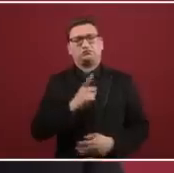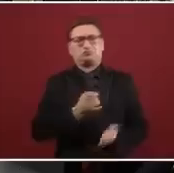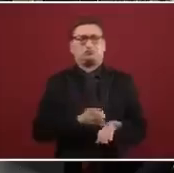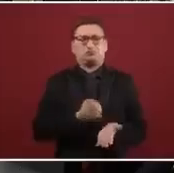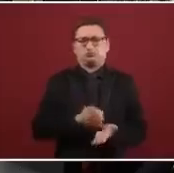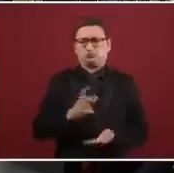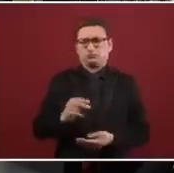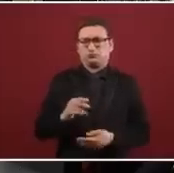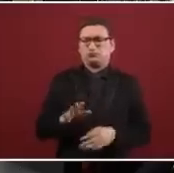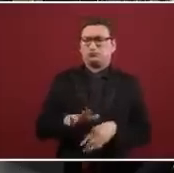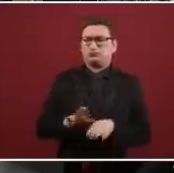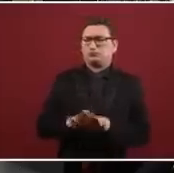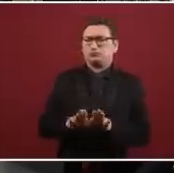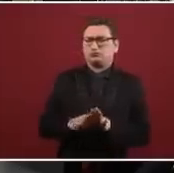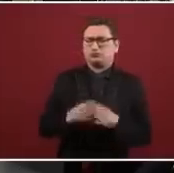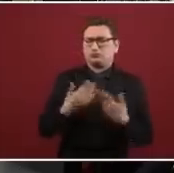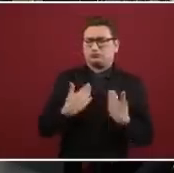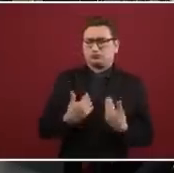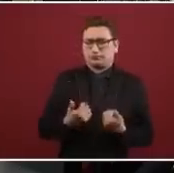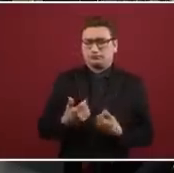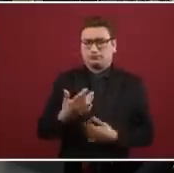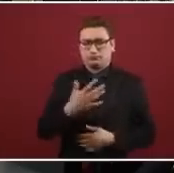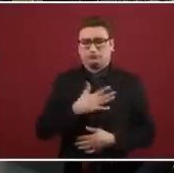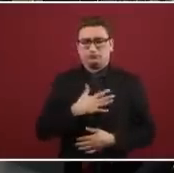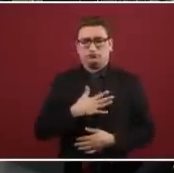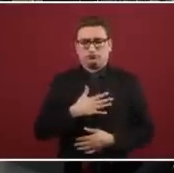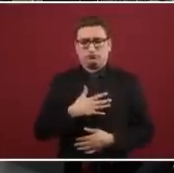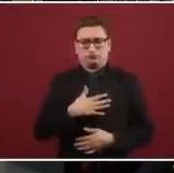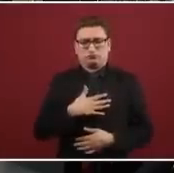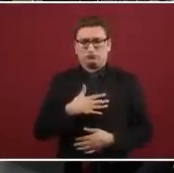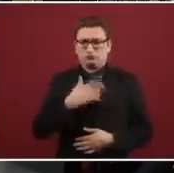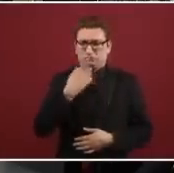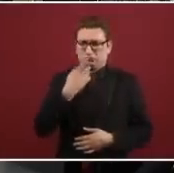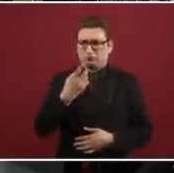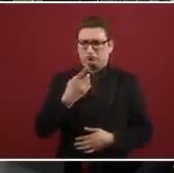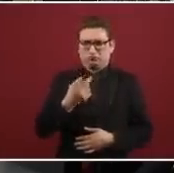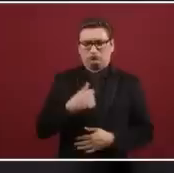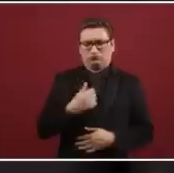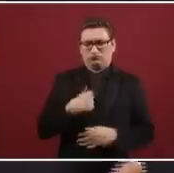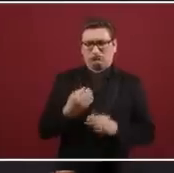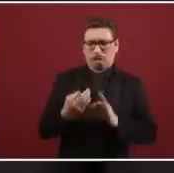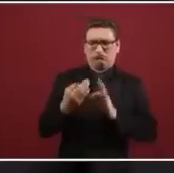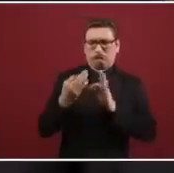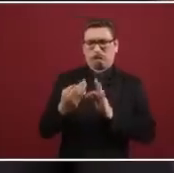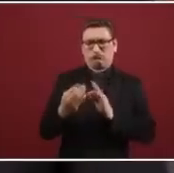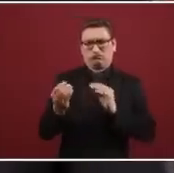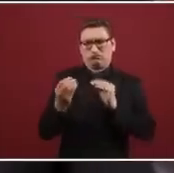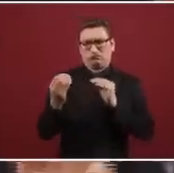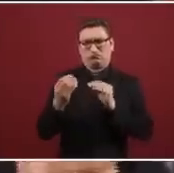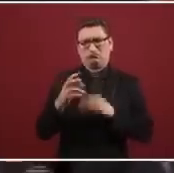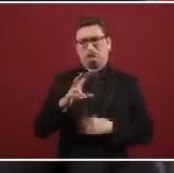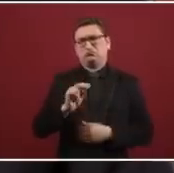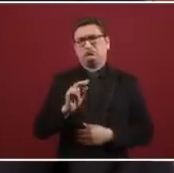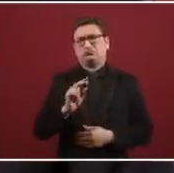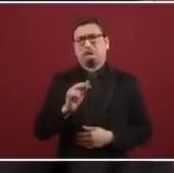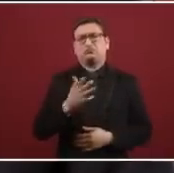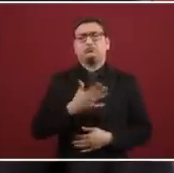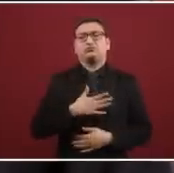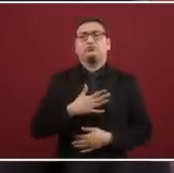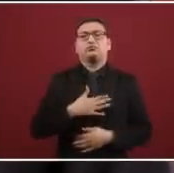entiende esto si yo lo veo como una afrenta? No, a mí lo que me